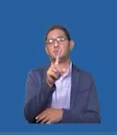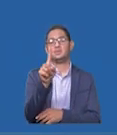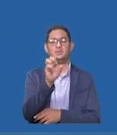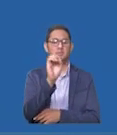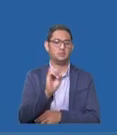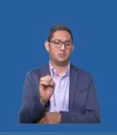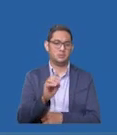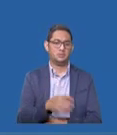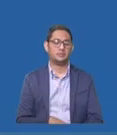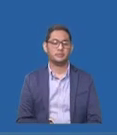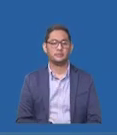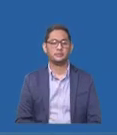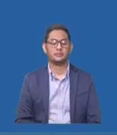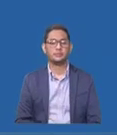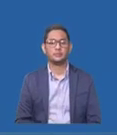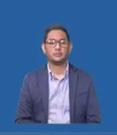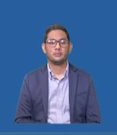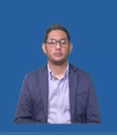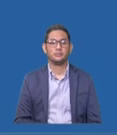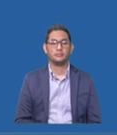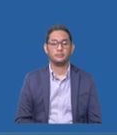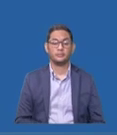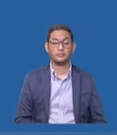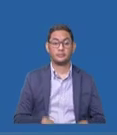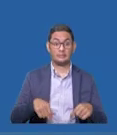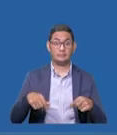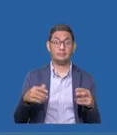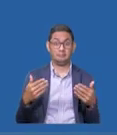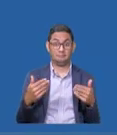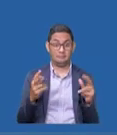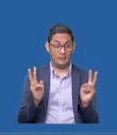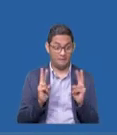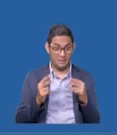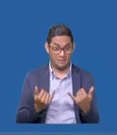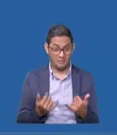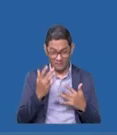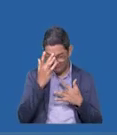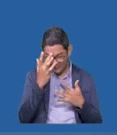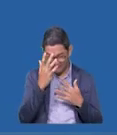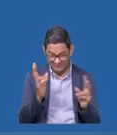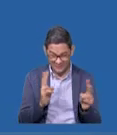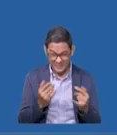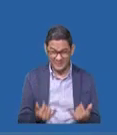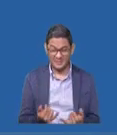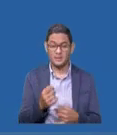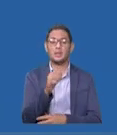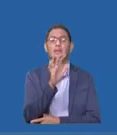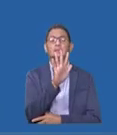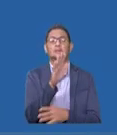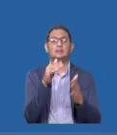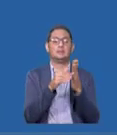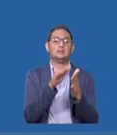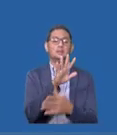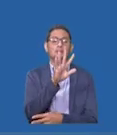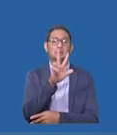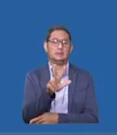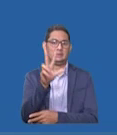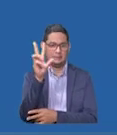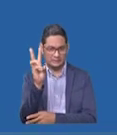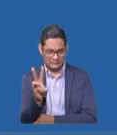por ciento el total de casos activos en panamá 5 mil 536